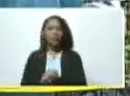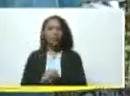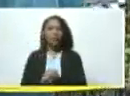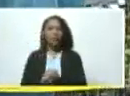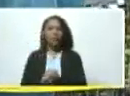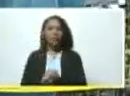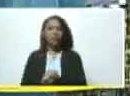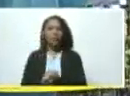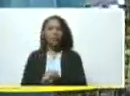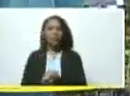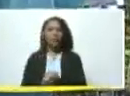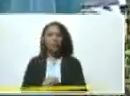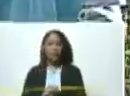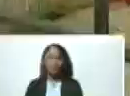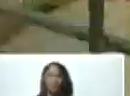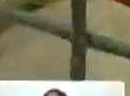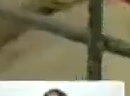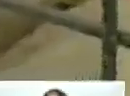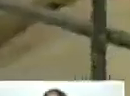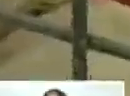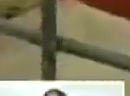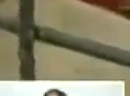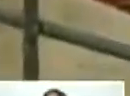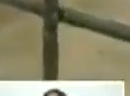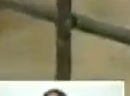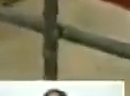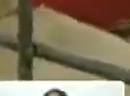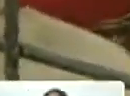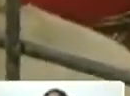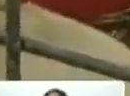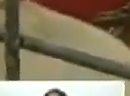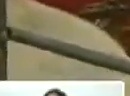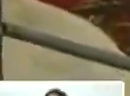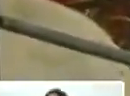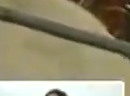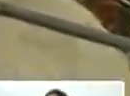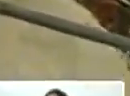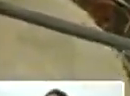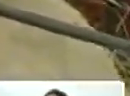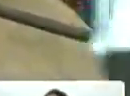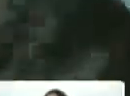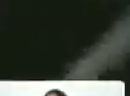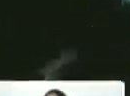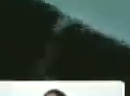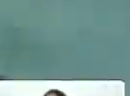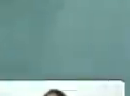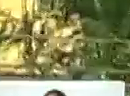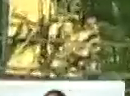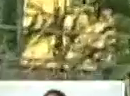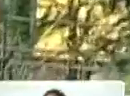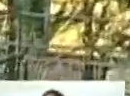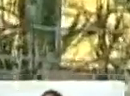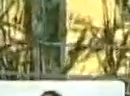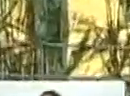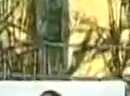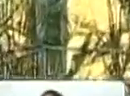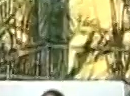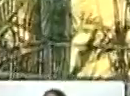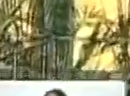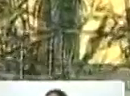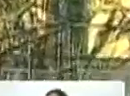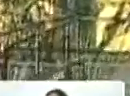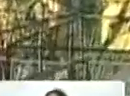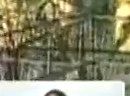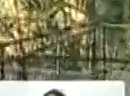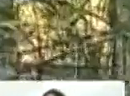Estamos tinados. ¿Tú quieres hablar? ¿Pero qué es lo que pasa contigo, vale? Y pues vamos a darle, ¿quiere declarar?